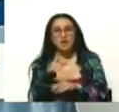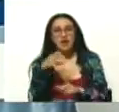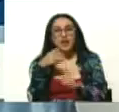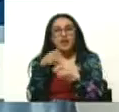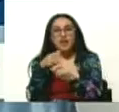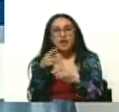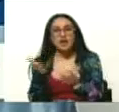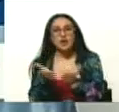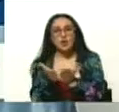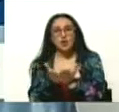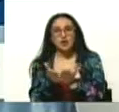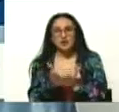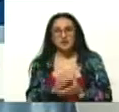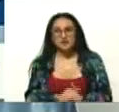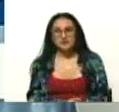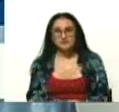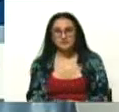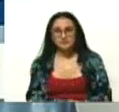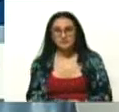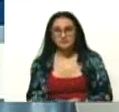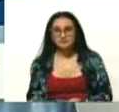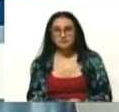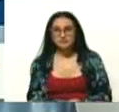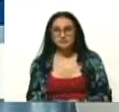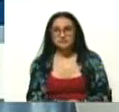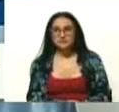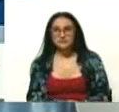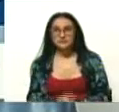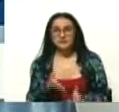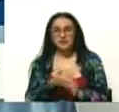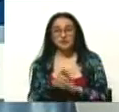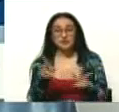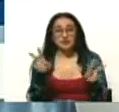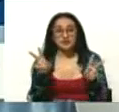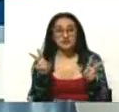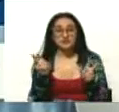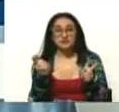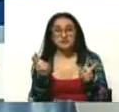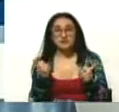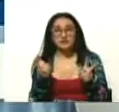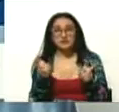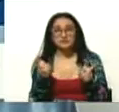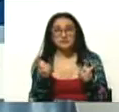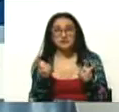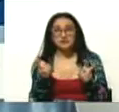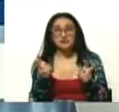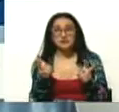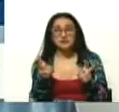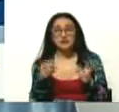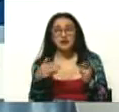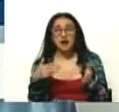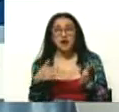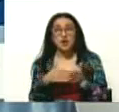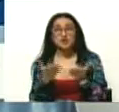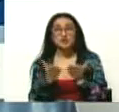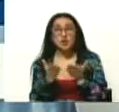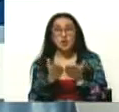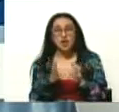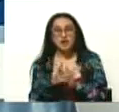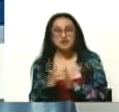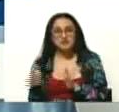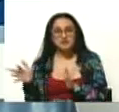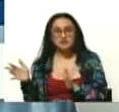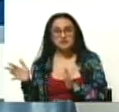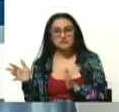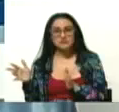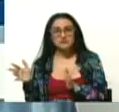escolar. En tal sentido, respecto a los casos de acoso escolar, en el periodo